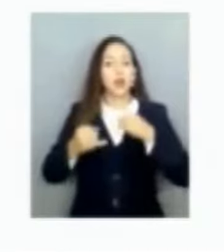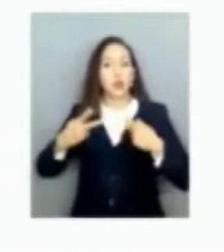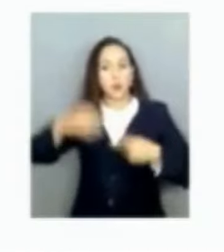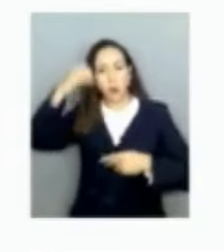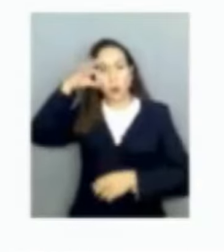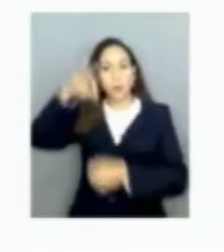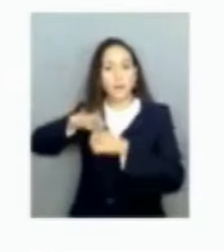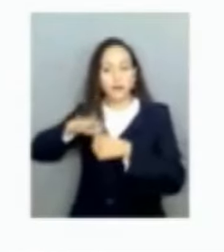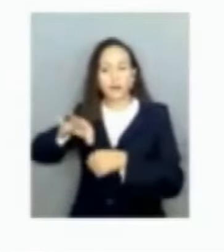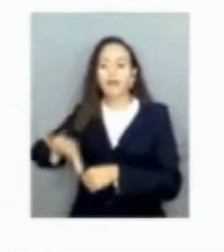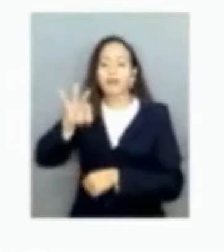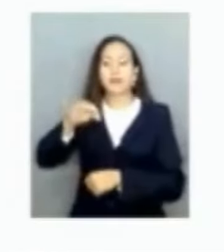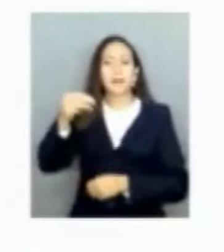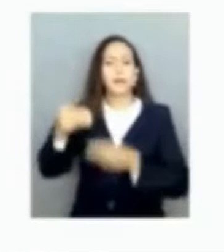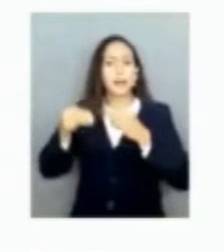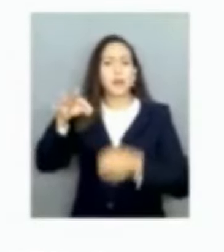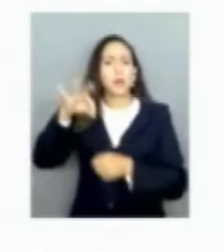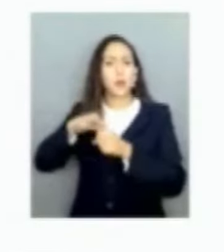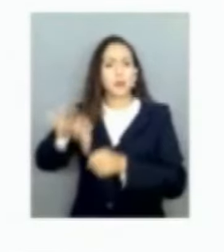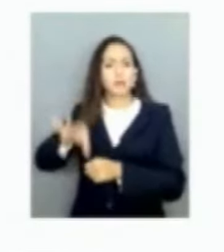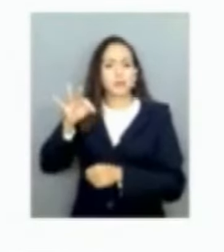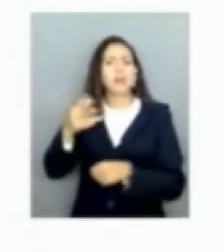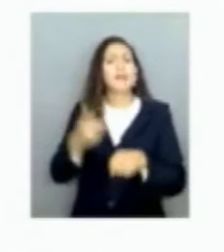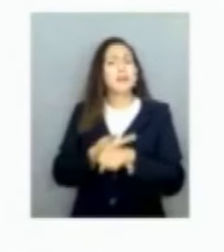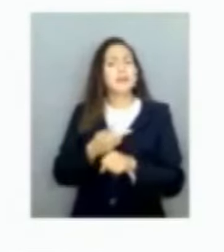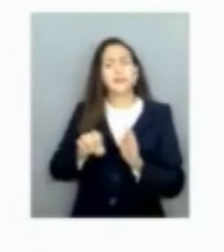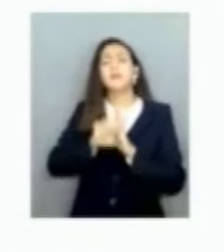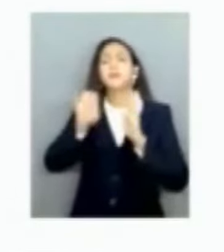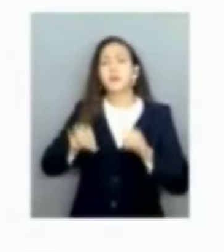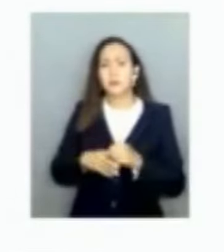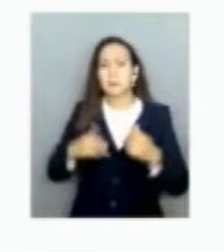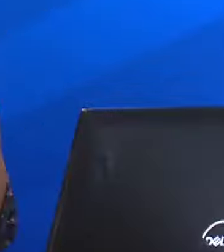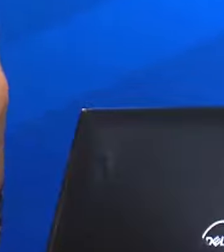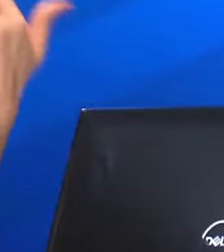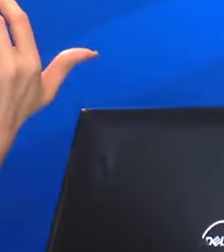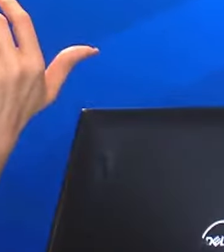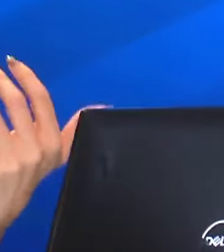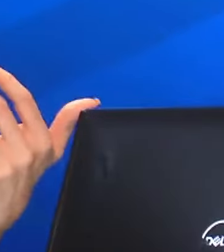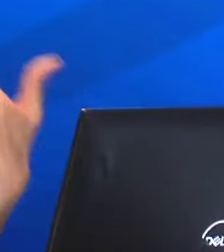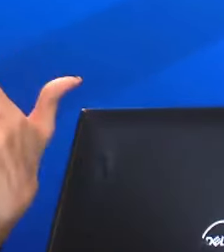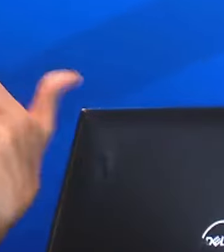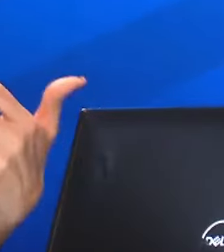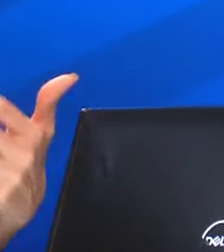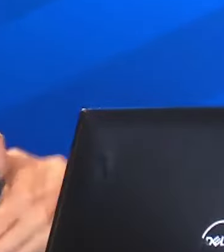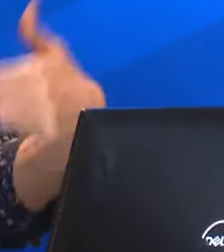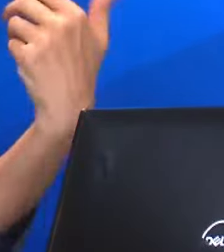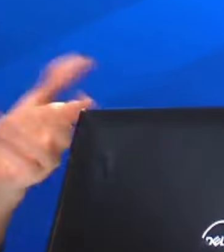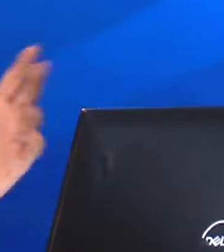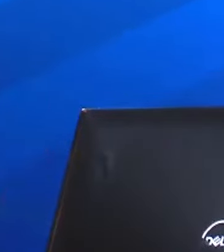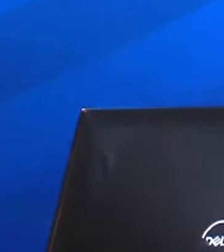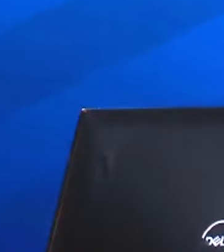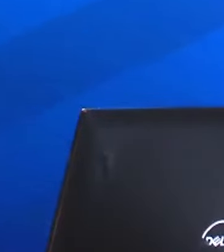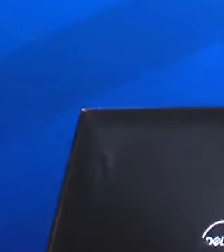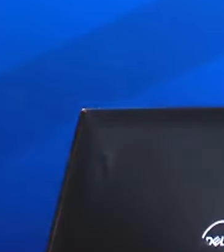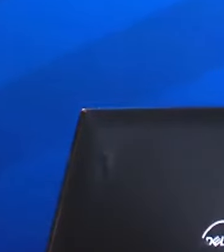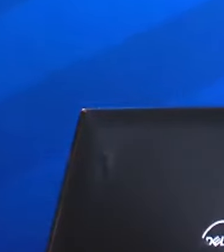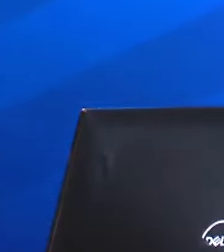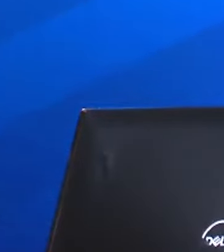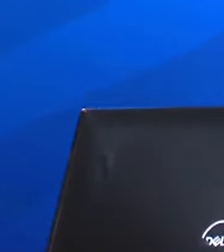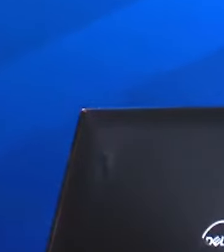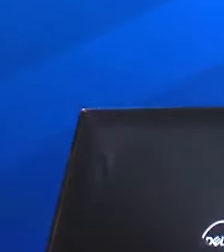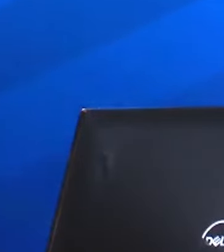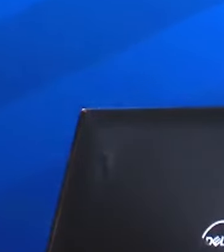la situación simple llanamente Sí además decir ayer que no importa la experiencia O sea si no creíamos que se podía poner peor pues se puso peor esto de